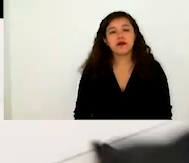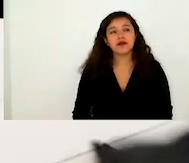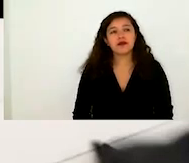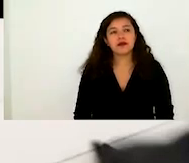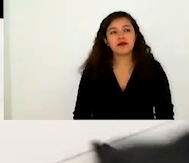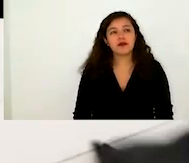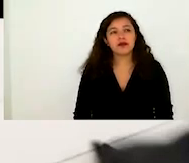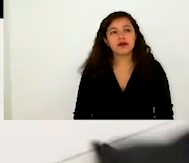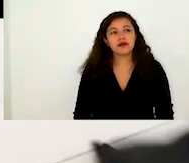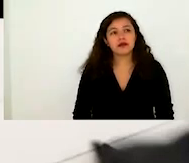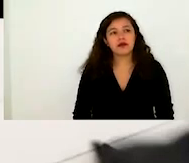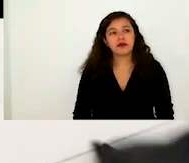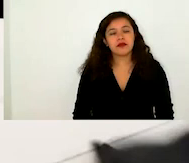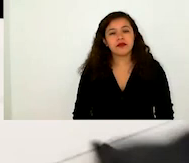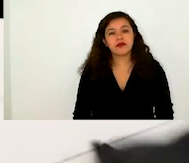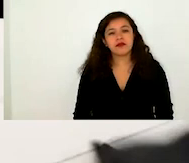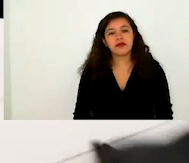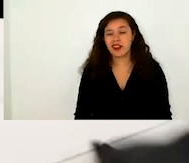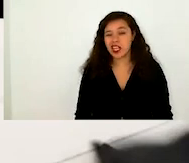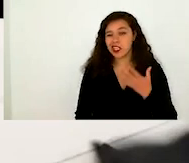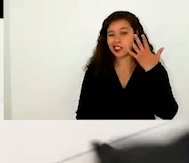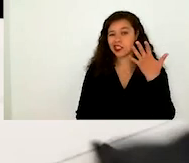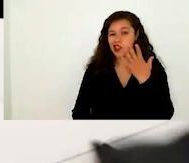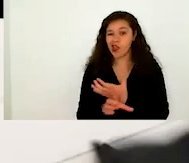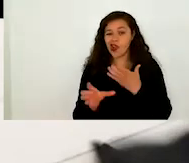55 defectos de ustedes